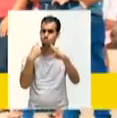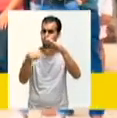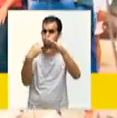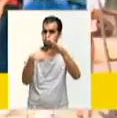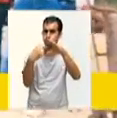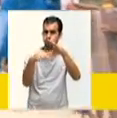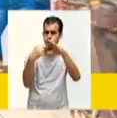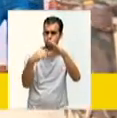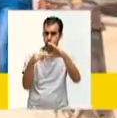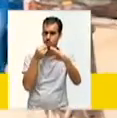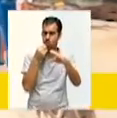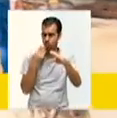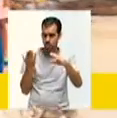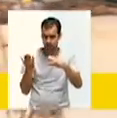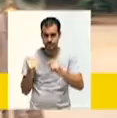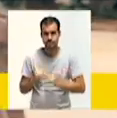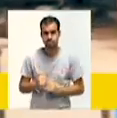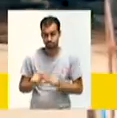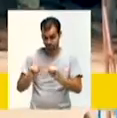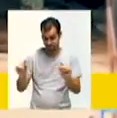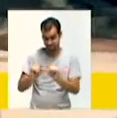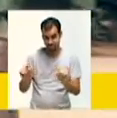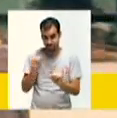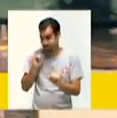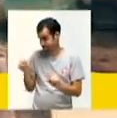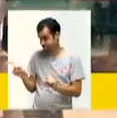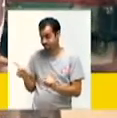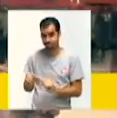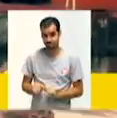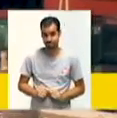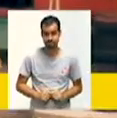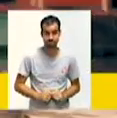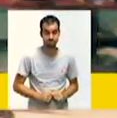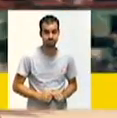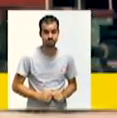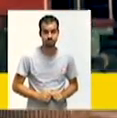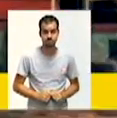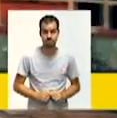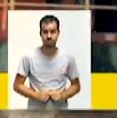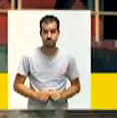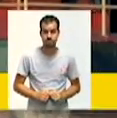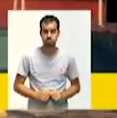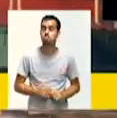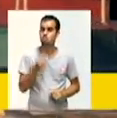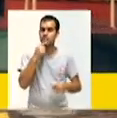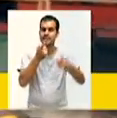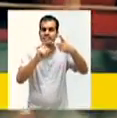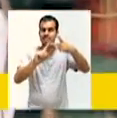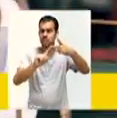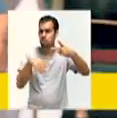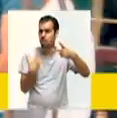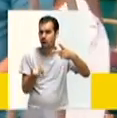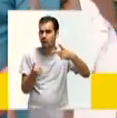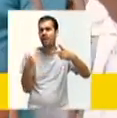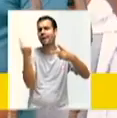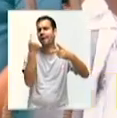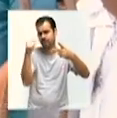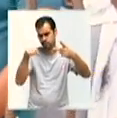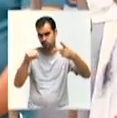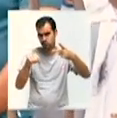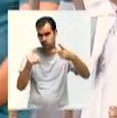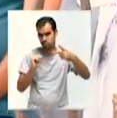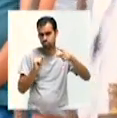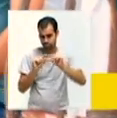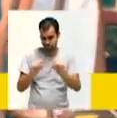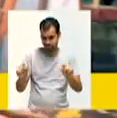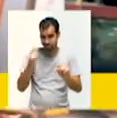escribiendo a nuestra dirección de correo electrónico jóvenesporlavida2020@gmail.com. pero también puedes hacerlo visitando las plataformas